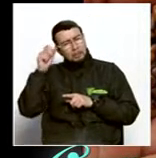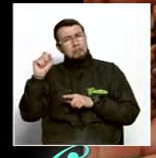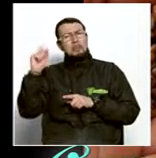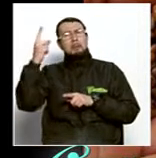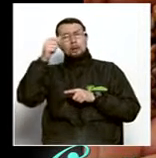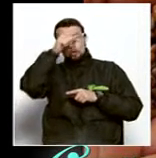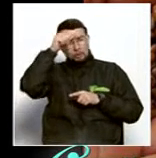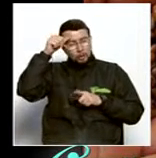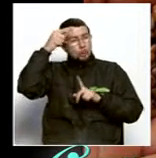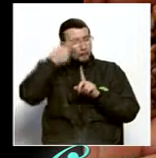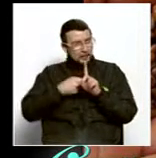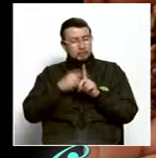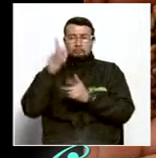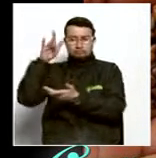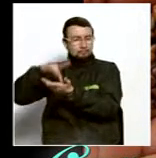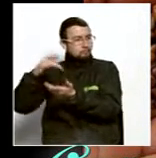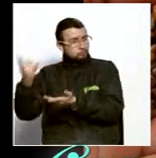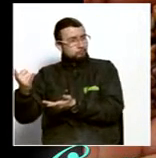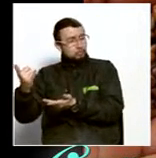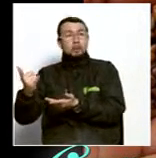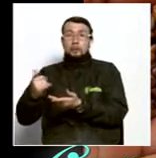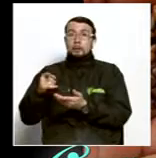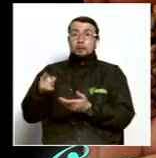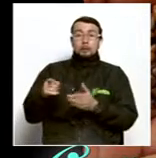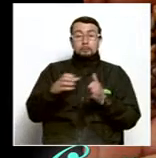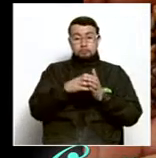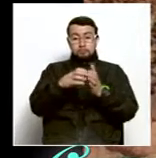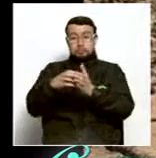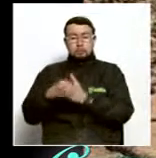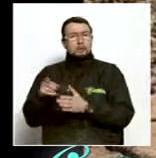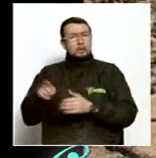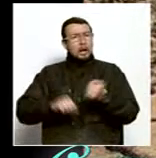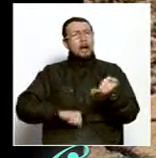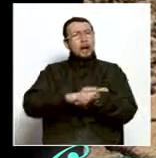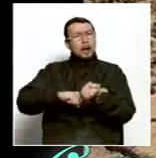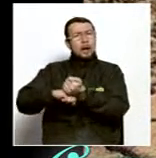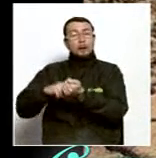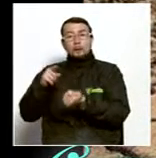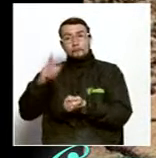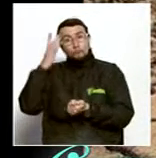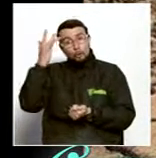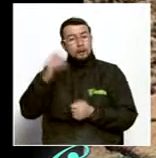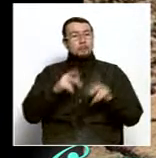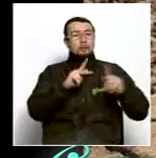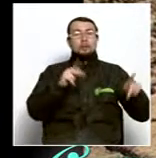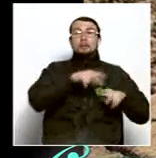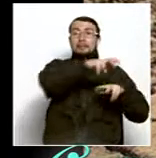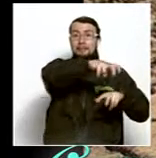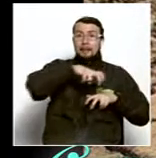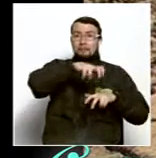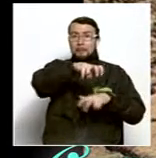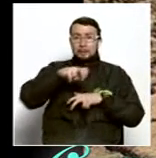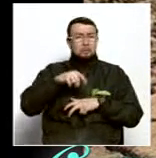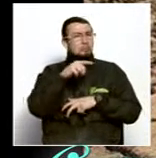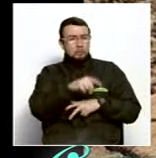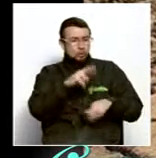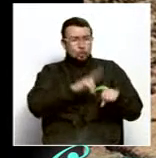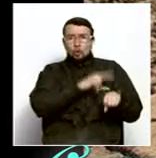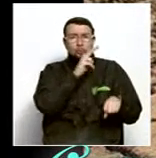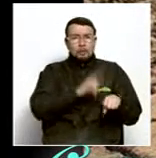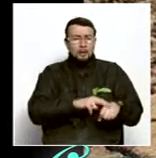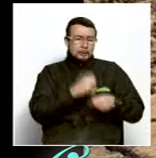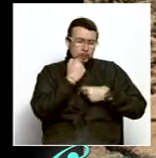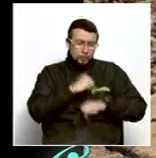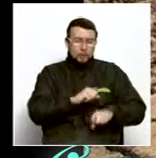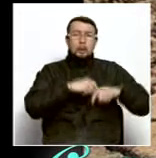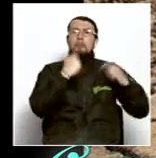allá. Esos espacios es muy propicio apoyarlos, porque allí están llegando campesinos que están tratando de no solo